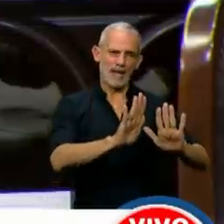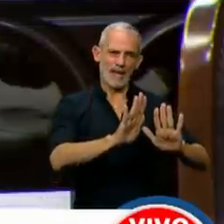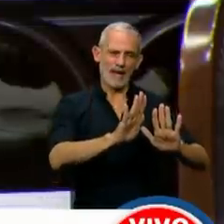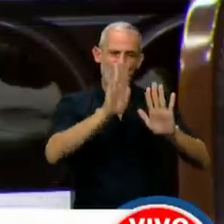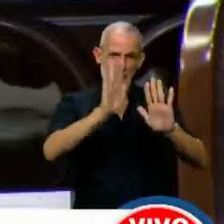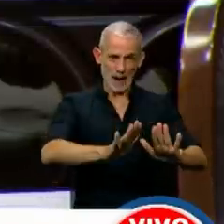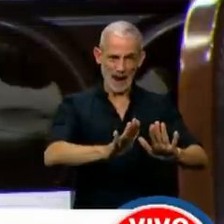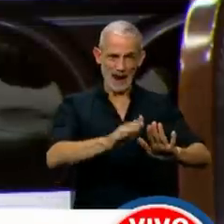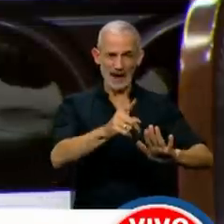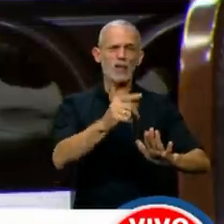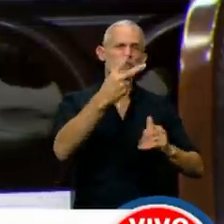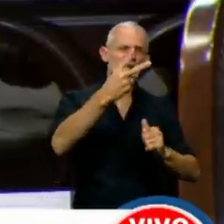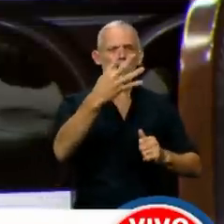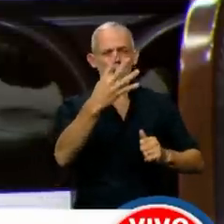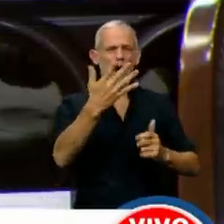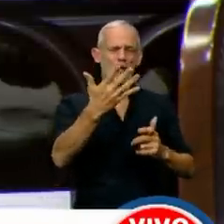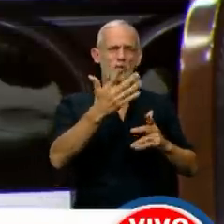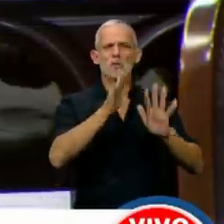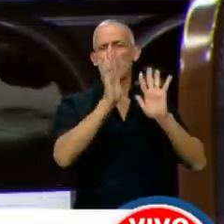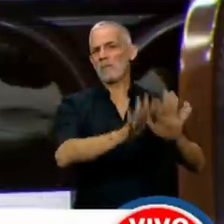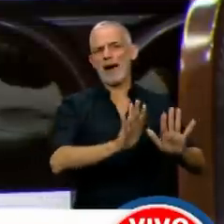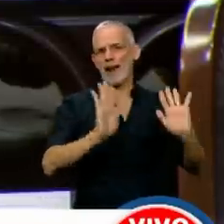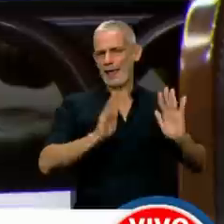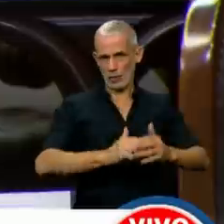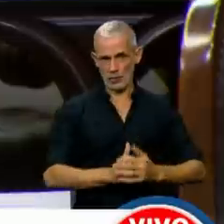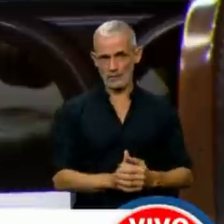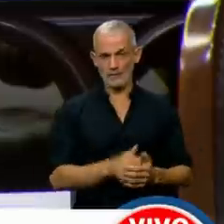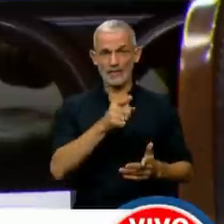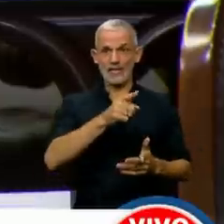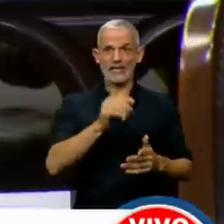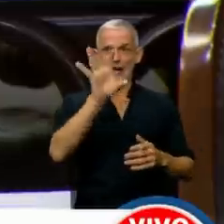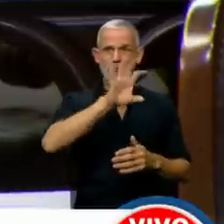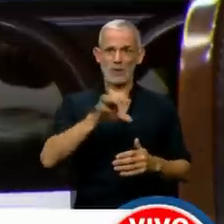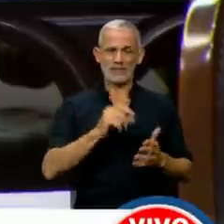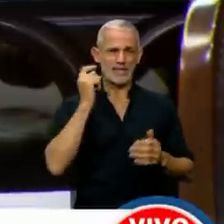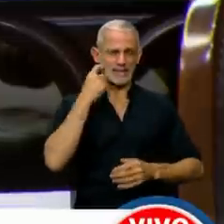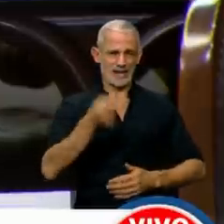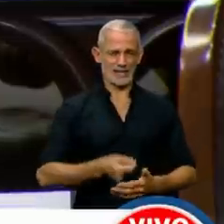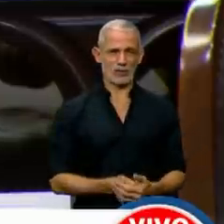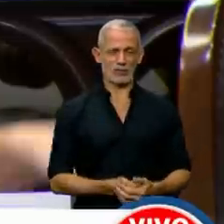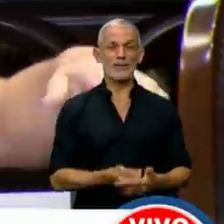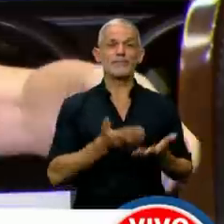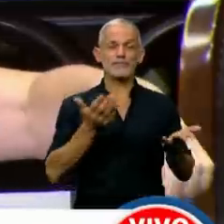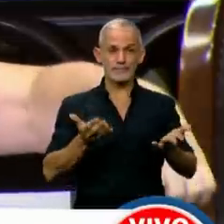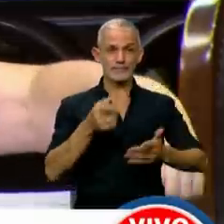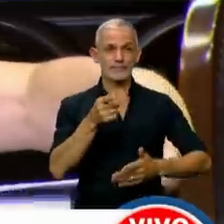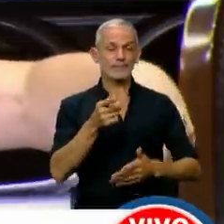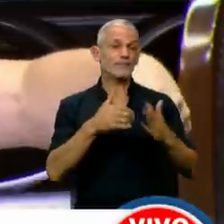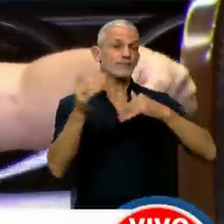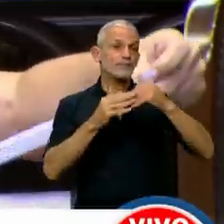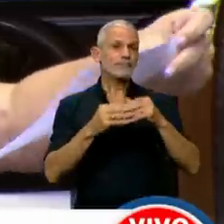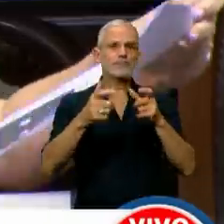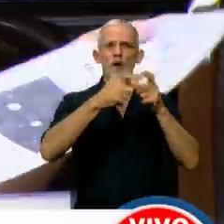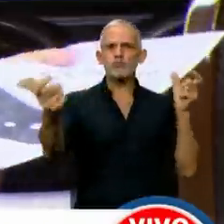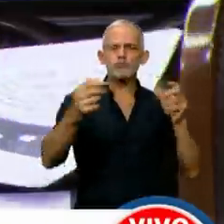una de las tres o cuatro obras que se paralizaron en nuestra provincia una la obra de la